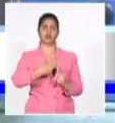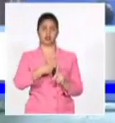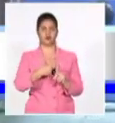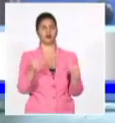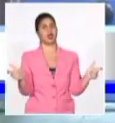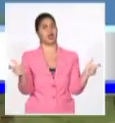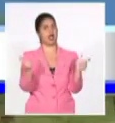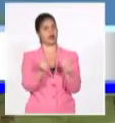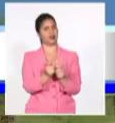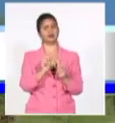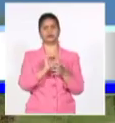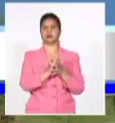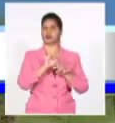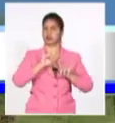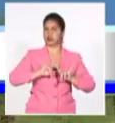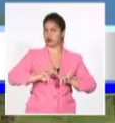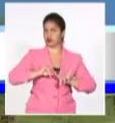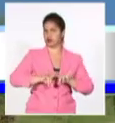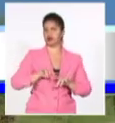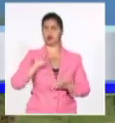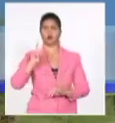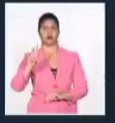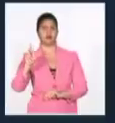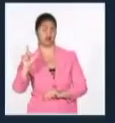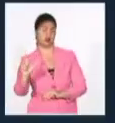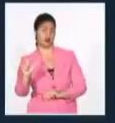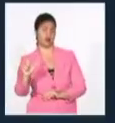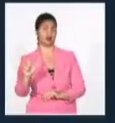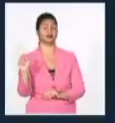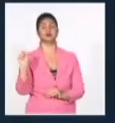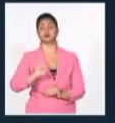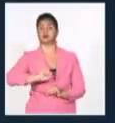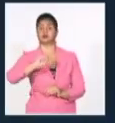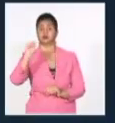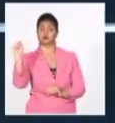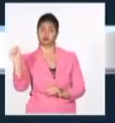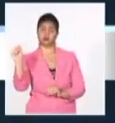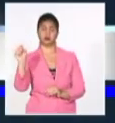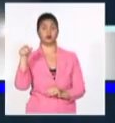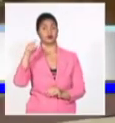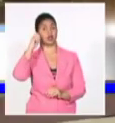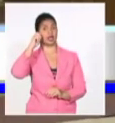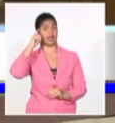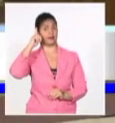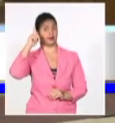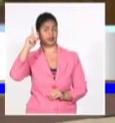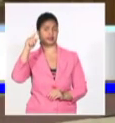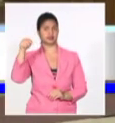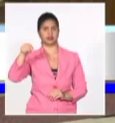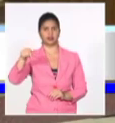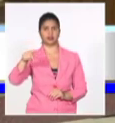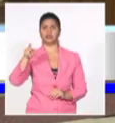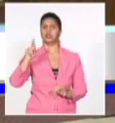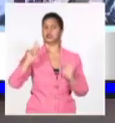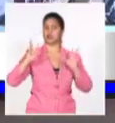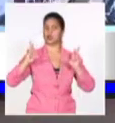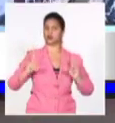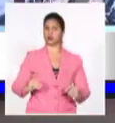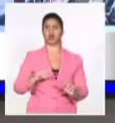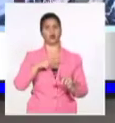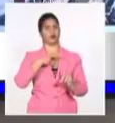caso de los villaclareños, fueron reconocidos por sus experiencias y sostenidos resultados en